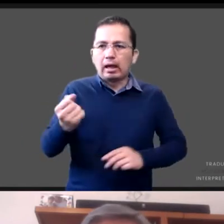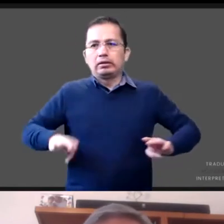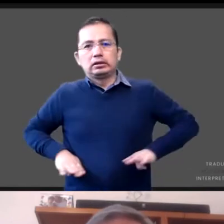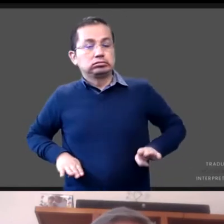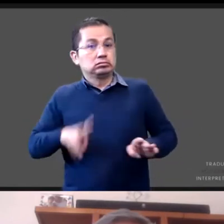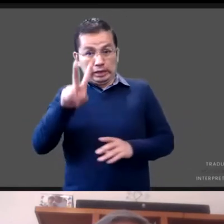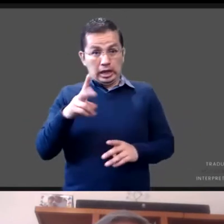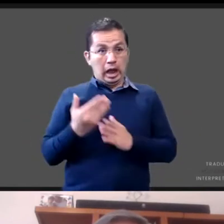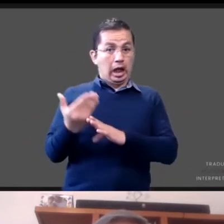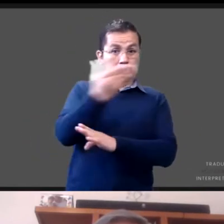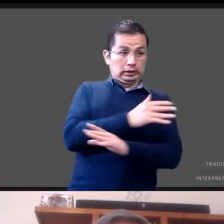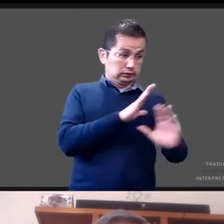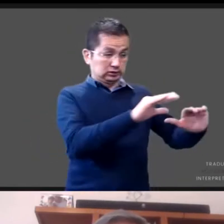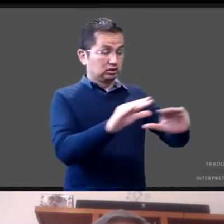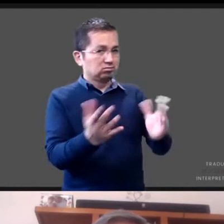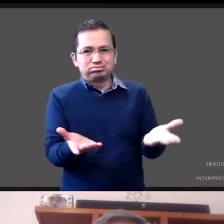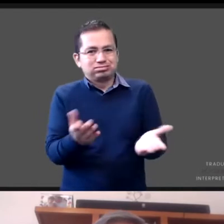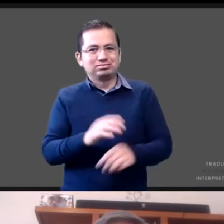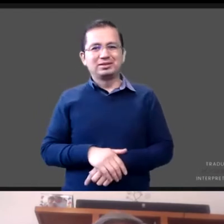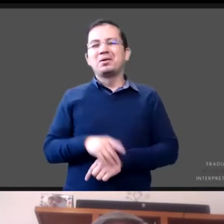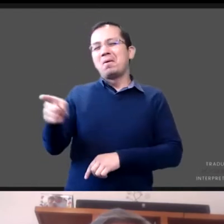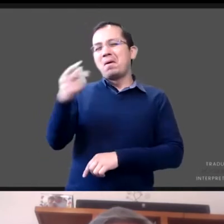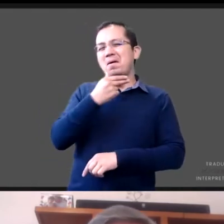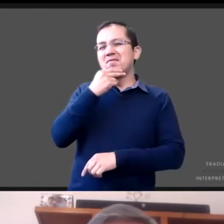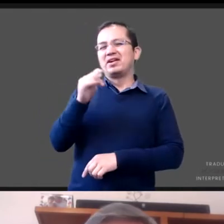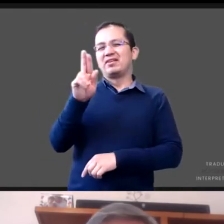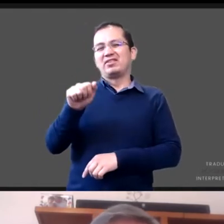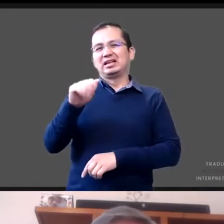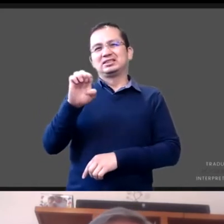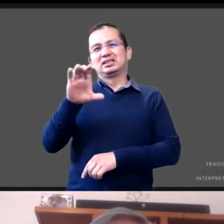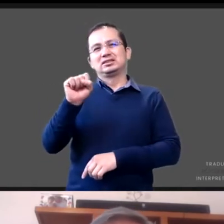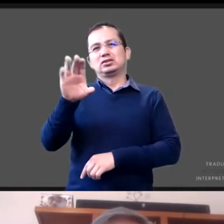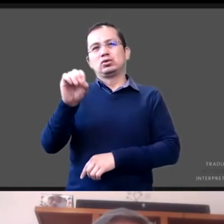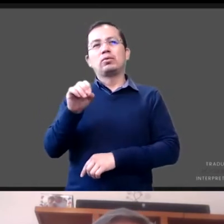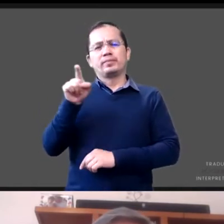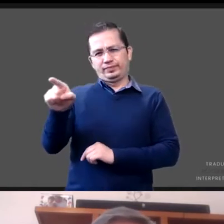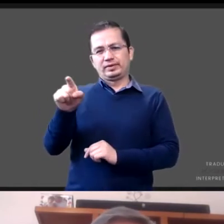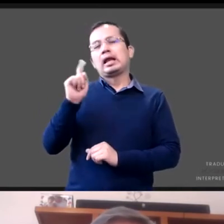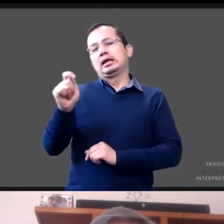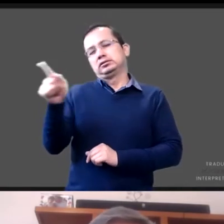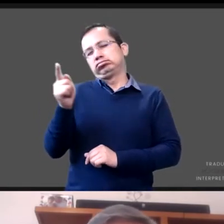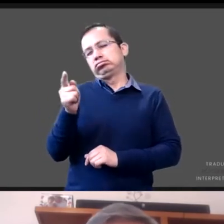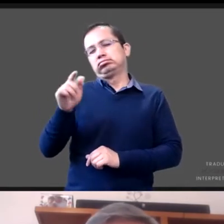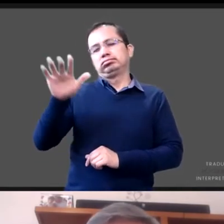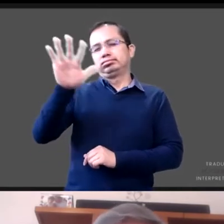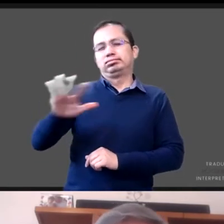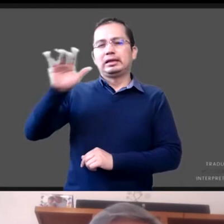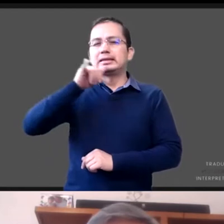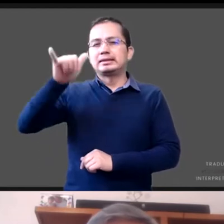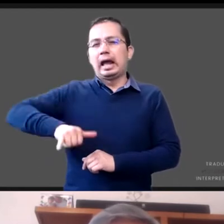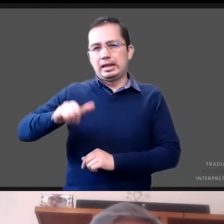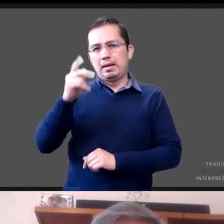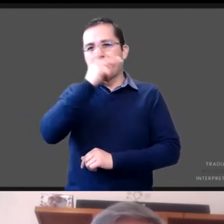en uno de los conversatorios, un gran pedagogo italiano que nos acompañó en uno,